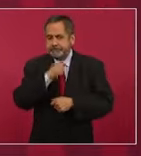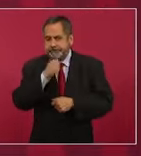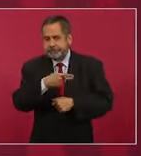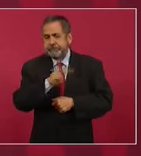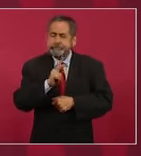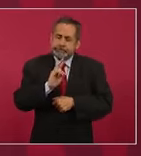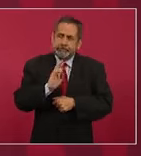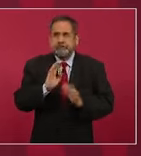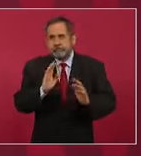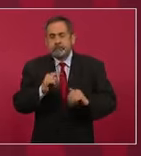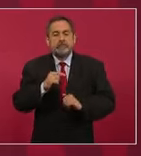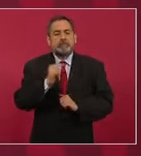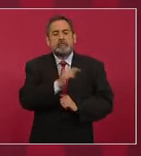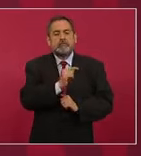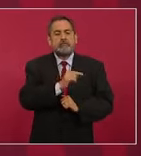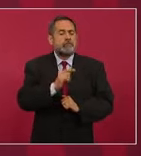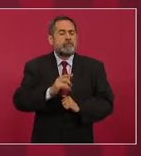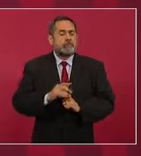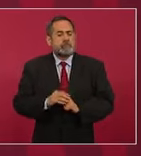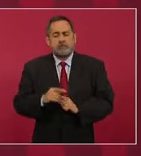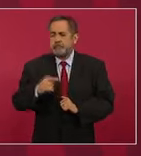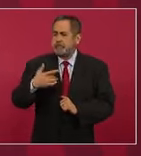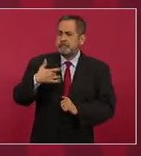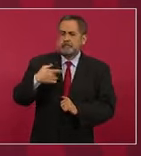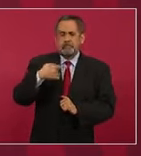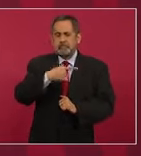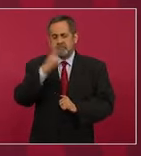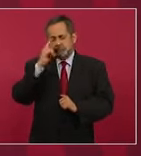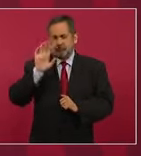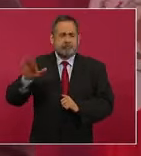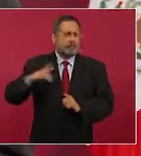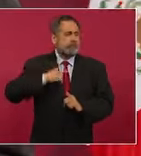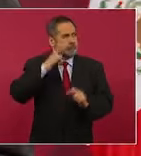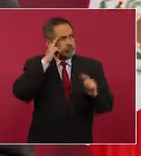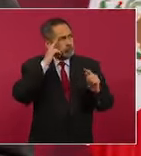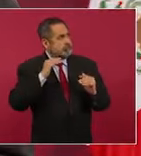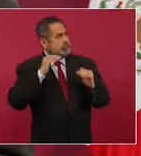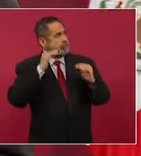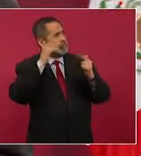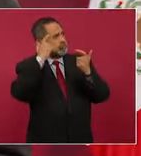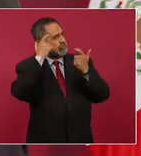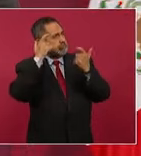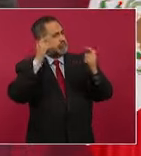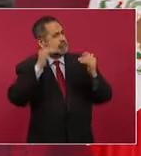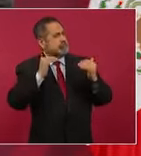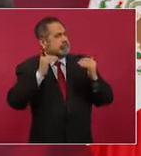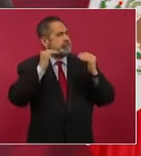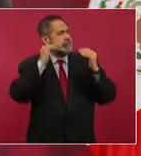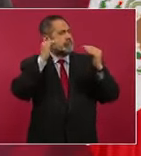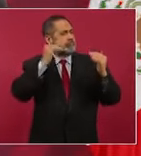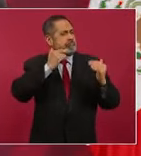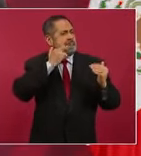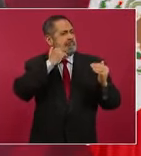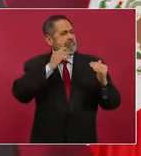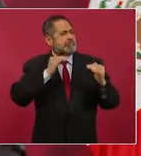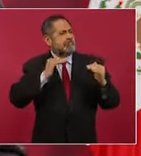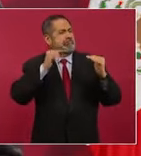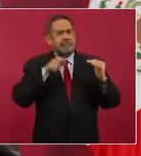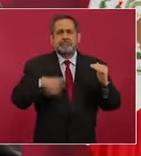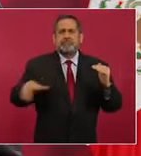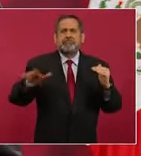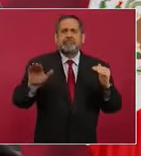no es que ellos se sienten superiores, se dan ínfulas, ¿no?, de superioridad.